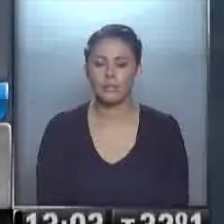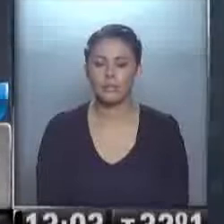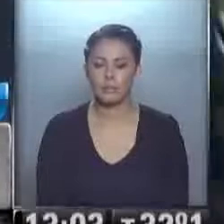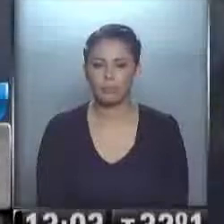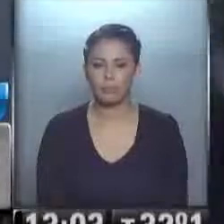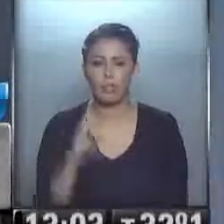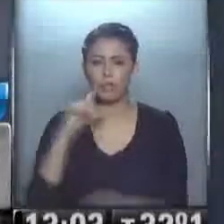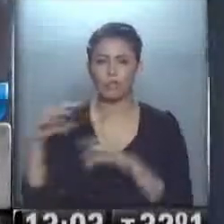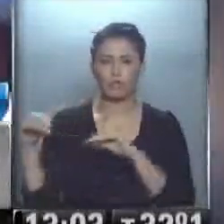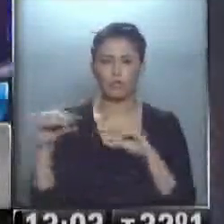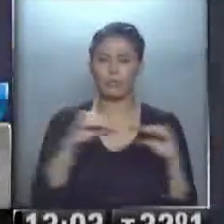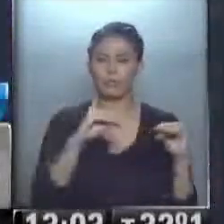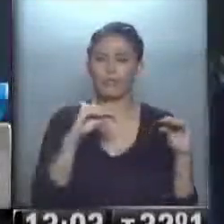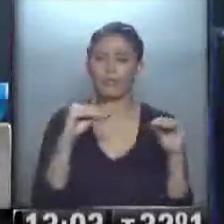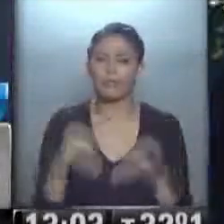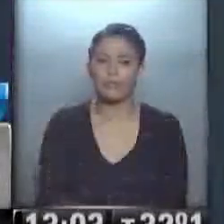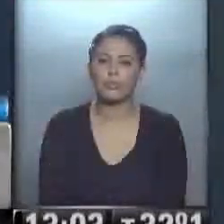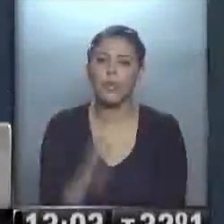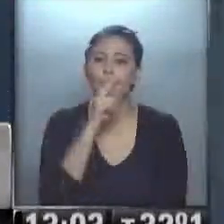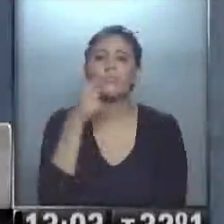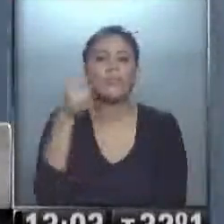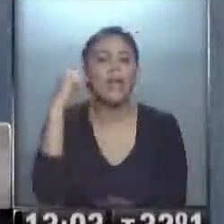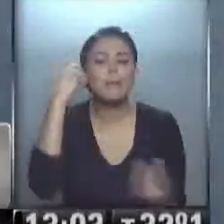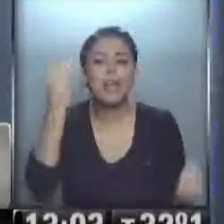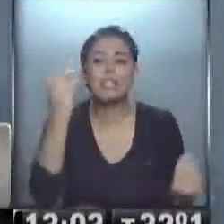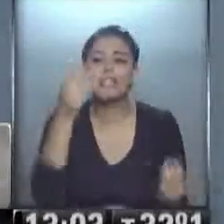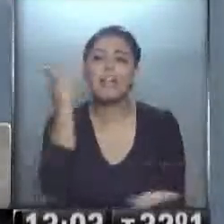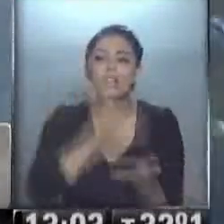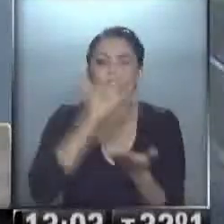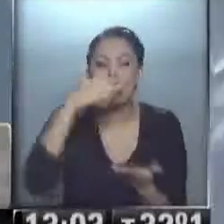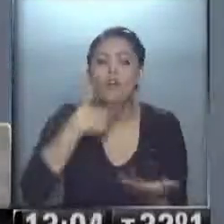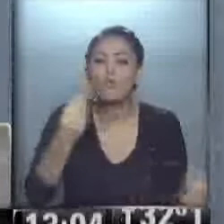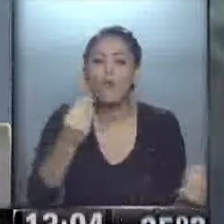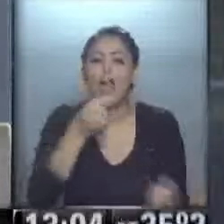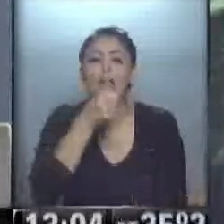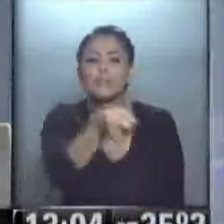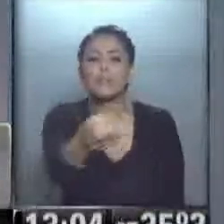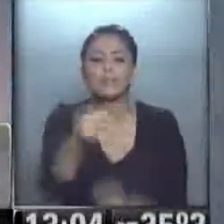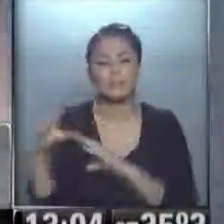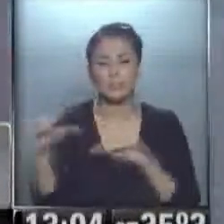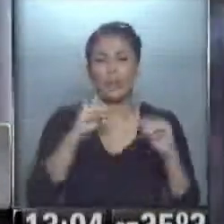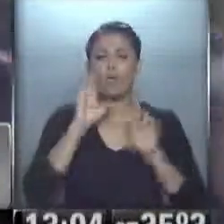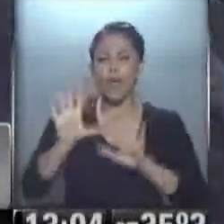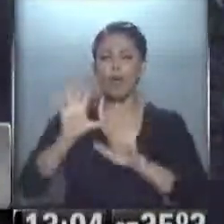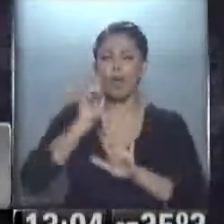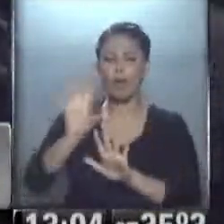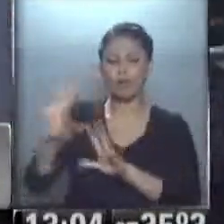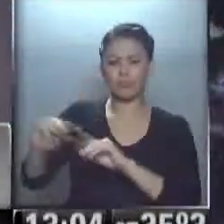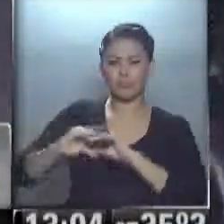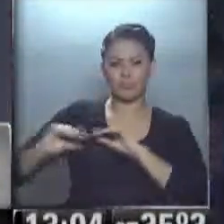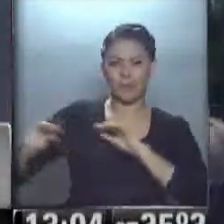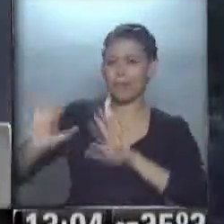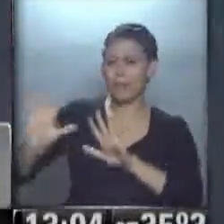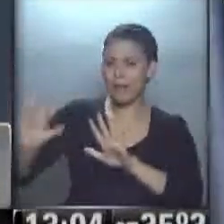No, vamos a matar. Bueno, pero ¿cuál espera que sea la sentencia? Recordando que la fiscalía pidió que saliera de diálogo. ¡Vamos, vamos! ¿Puedes soltar un